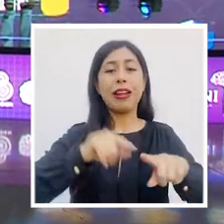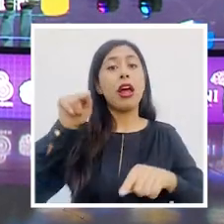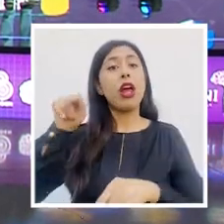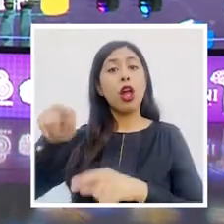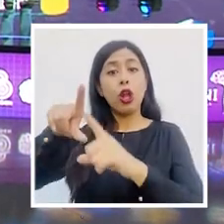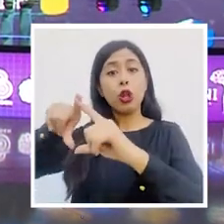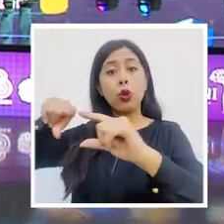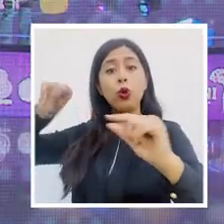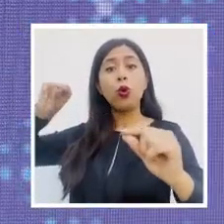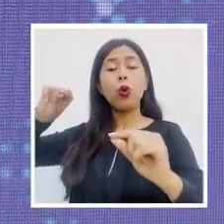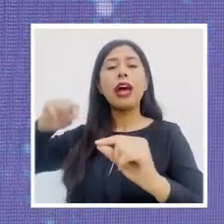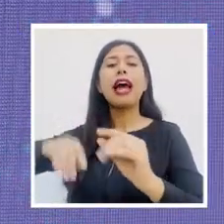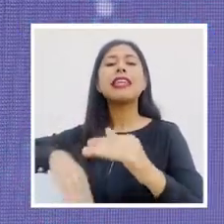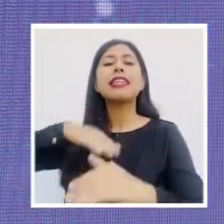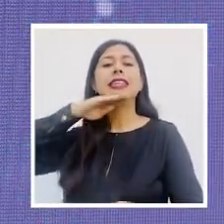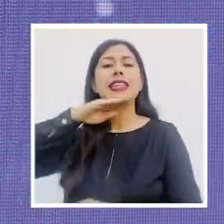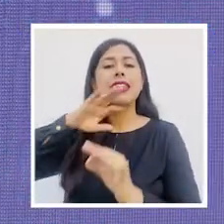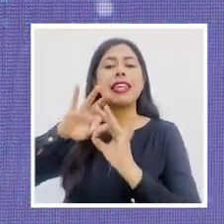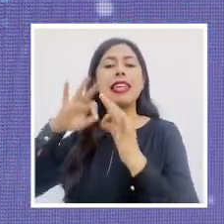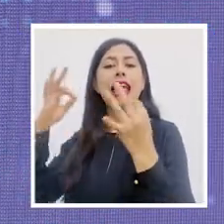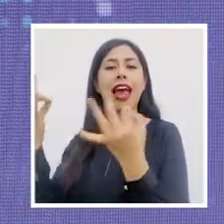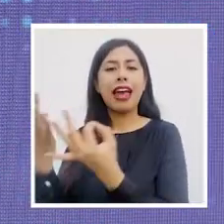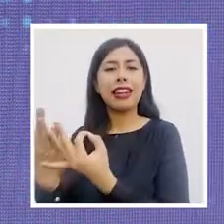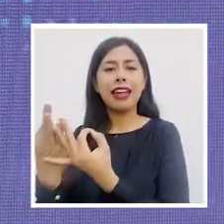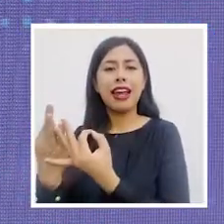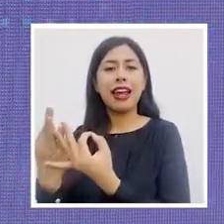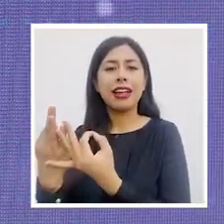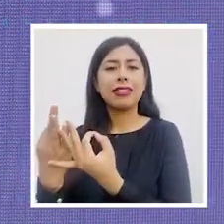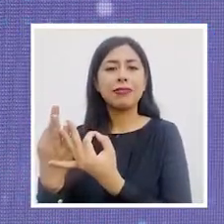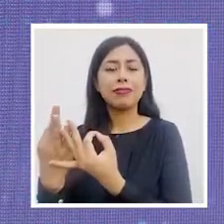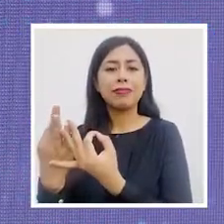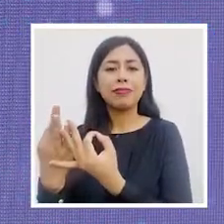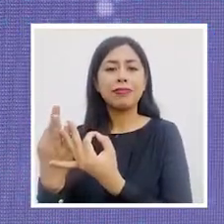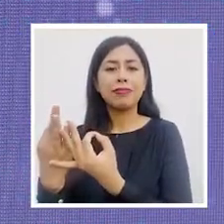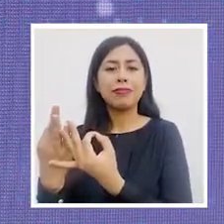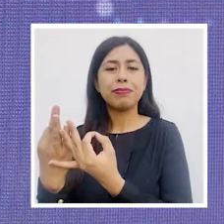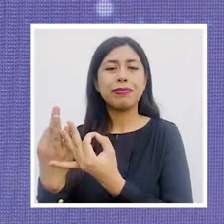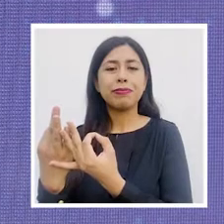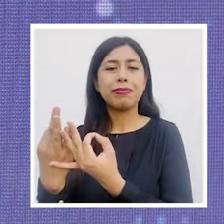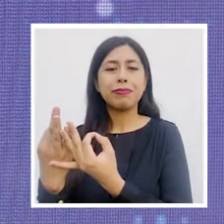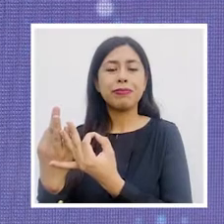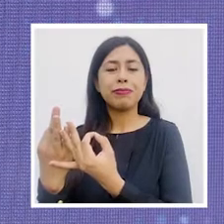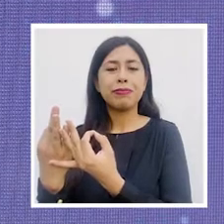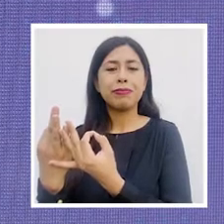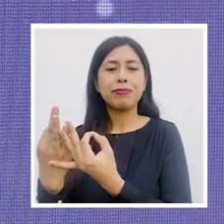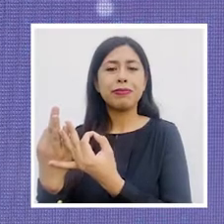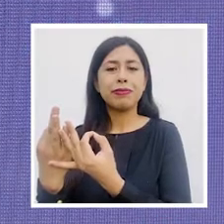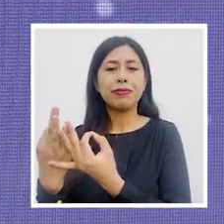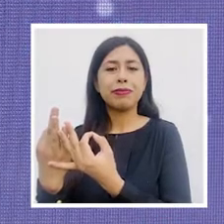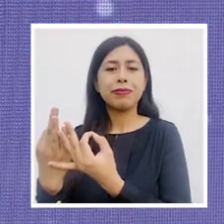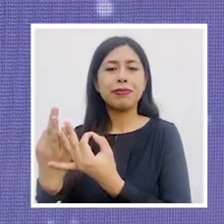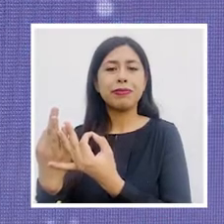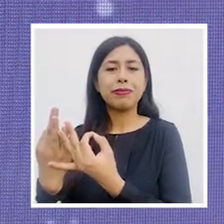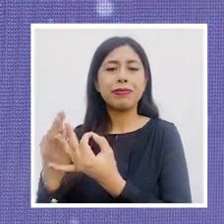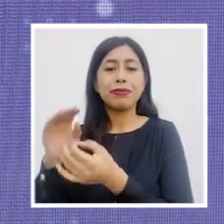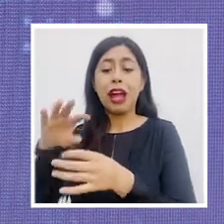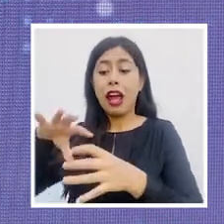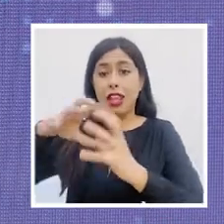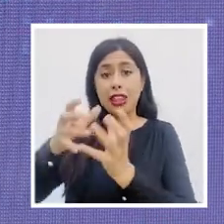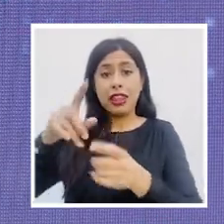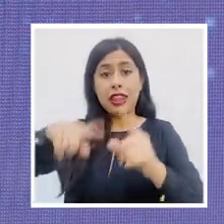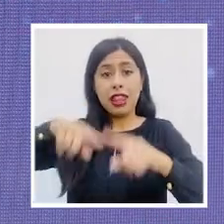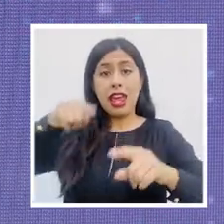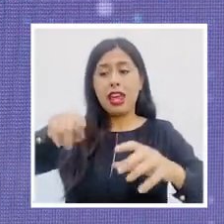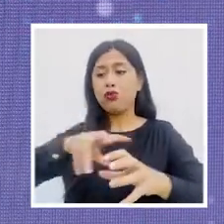fase de Luna llena. Está hacia el otro lado de la órbita en torno a la